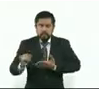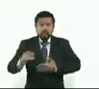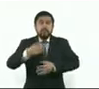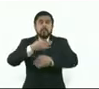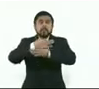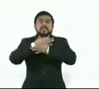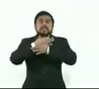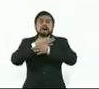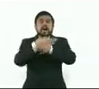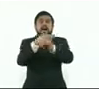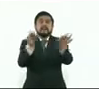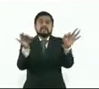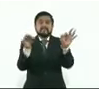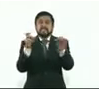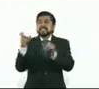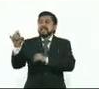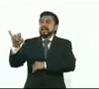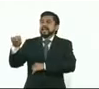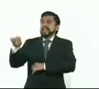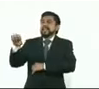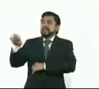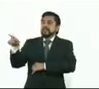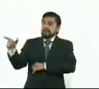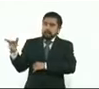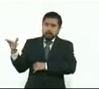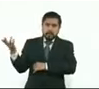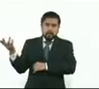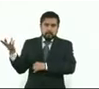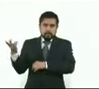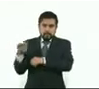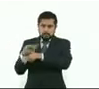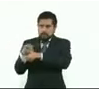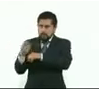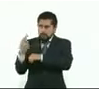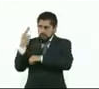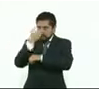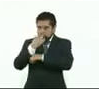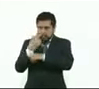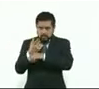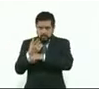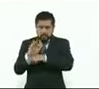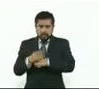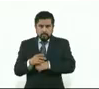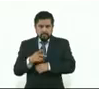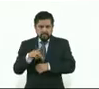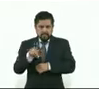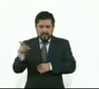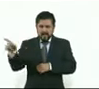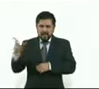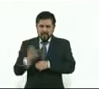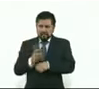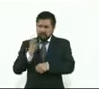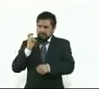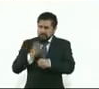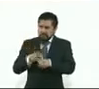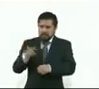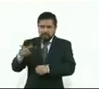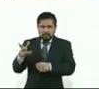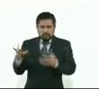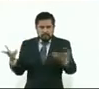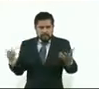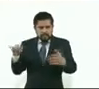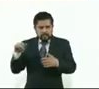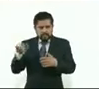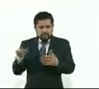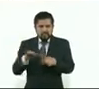esta determinación del INE y estamos por la democracia participativa. ¿Es una necedad de estos consejeros no llevar a cabo este